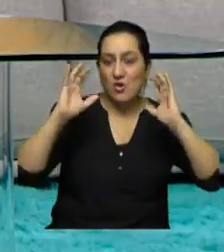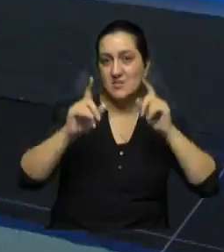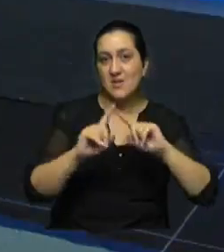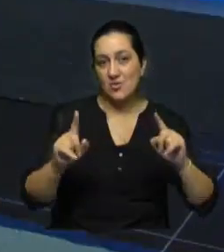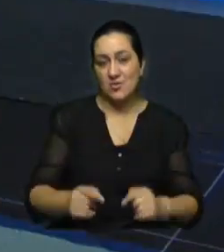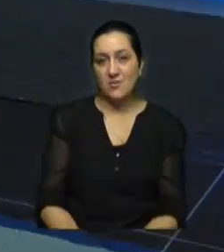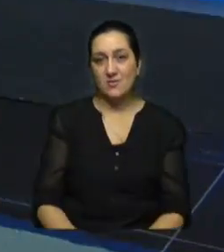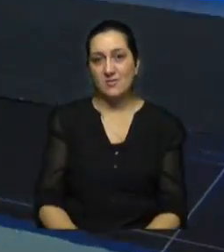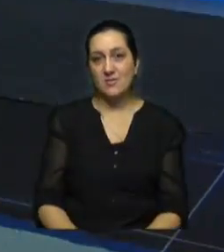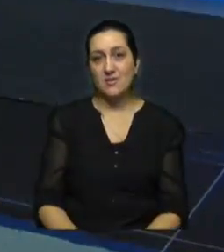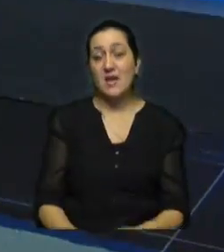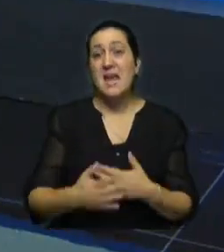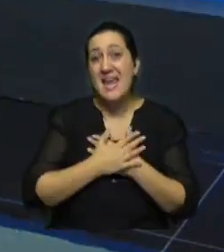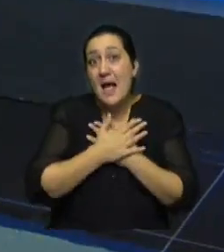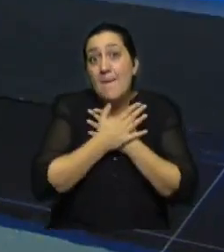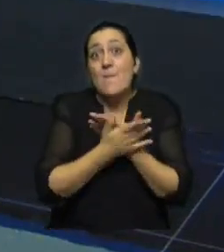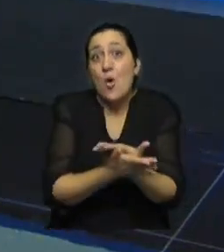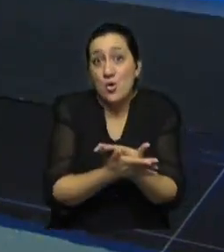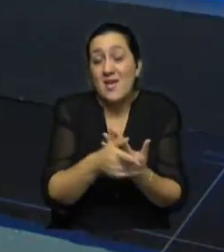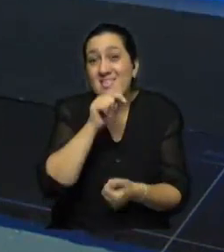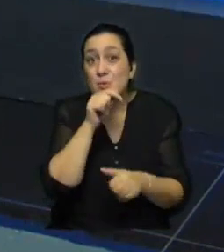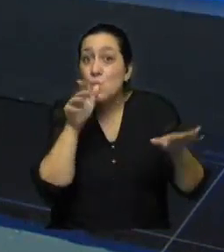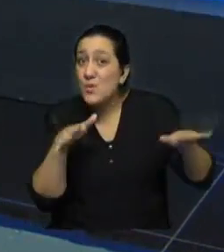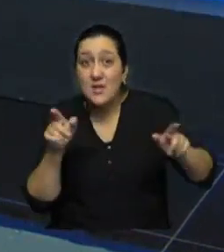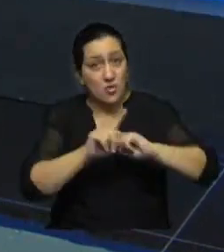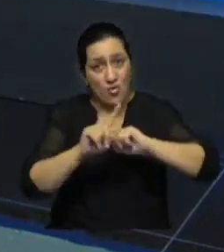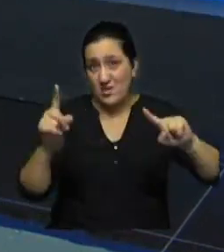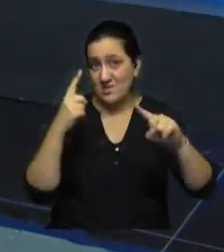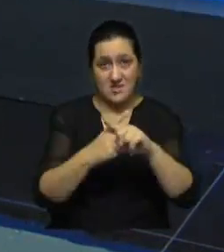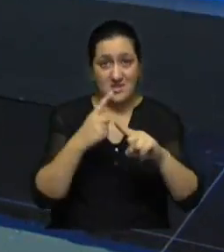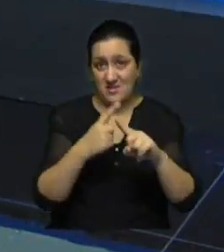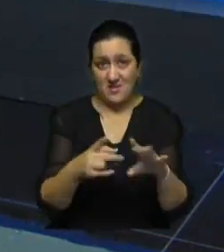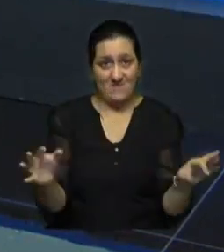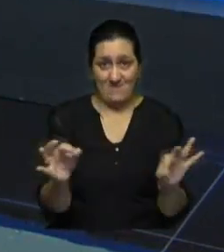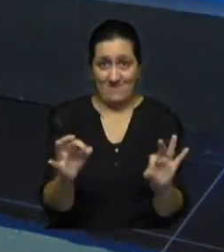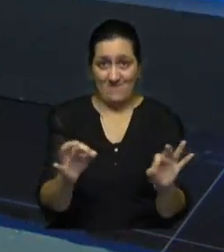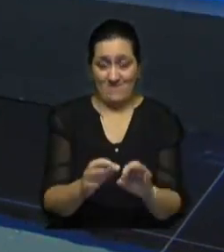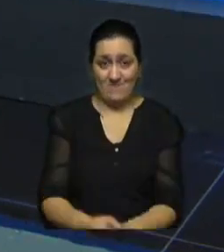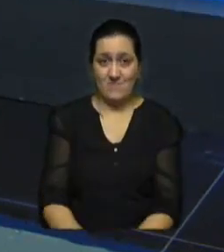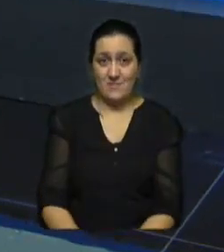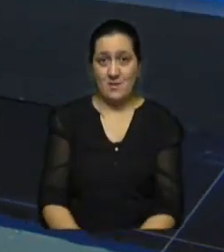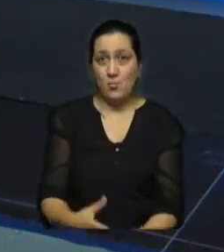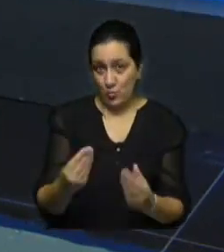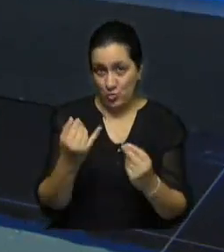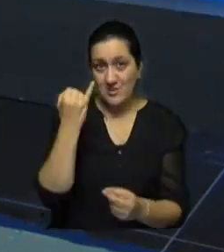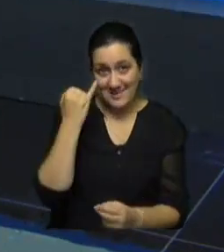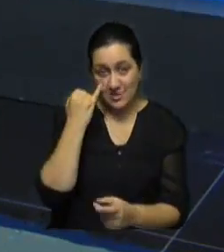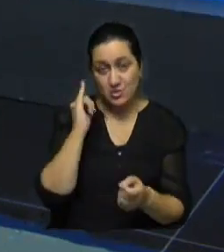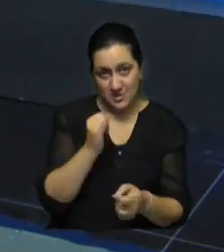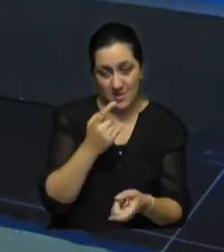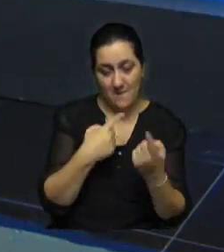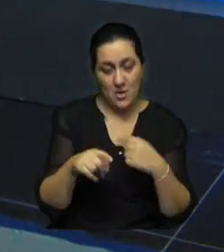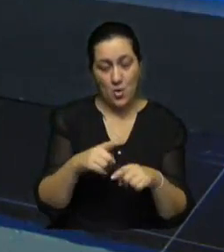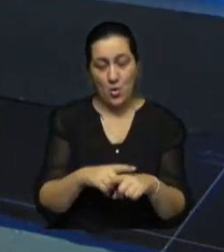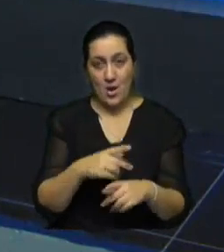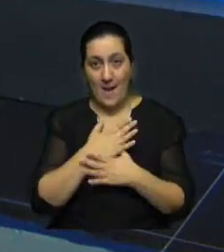no existe. Esta red lo que menos tiene es amor. Exacto. Sexo tiene. Pero tenemos consigna nosotros también,